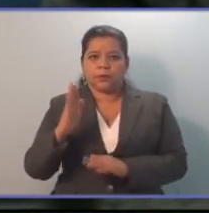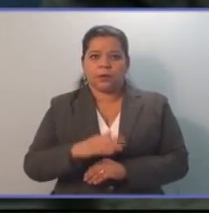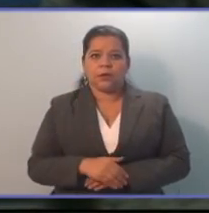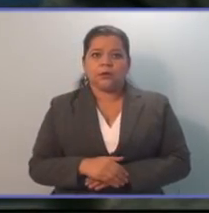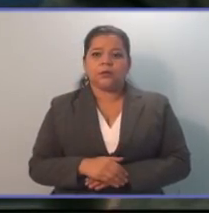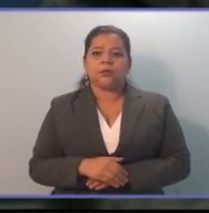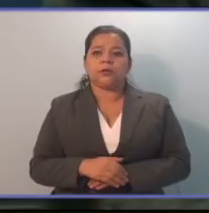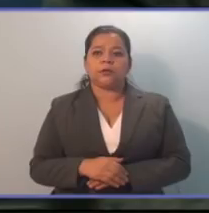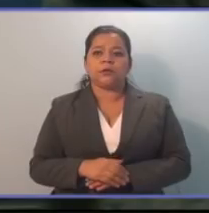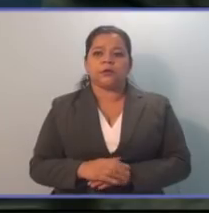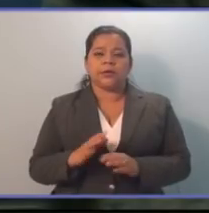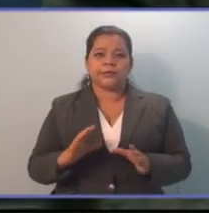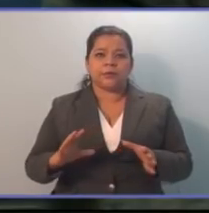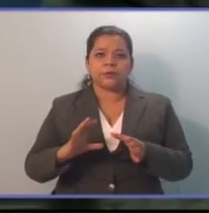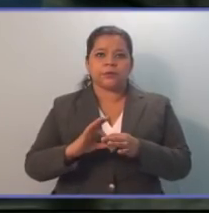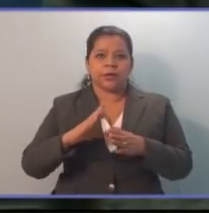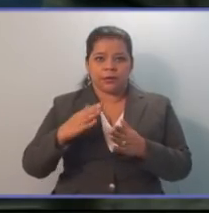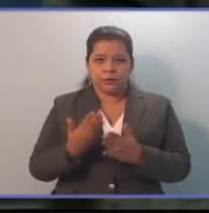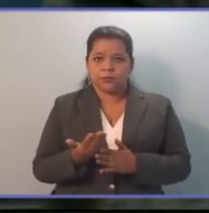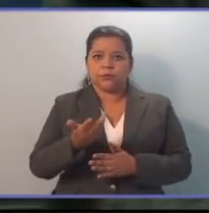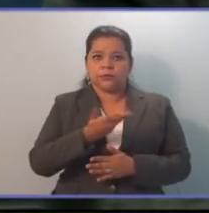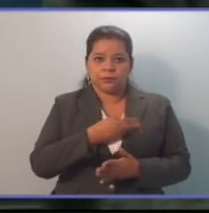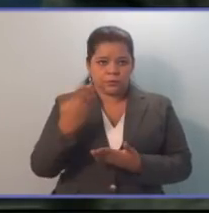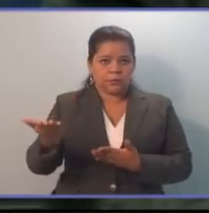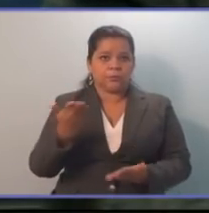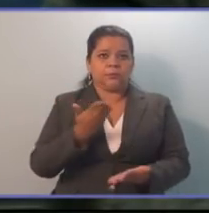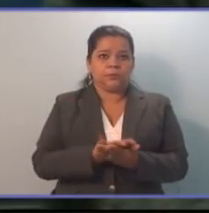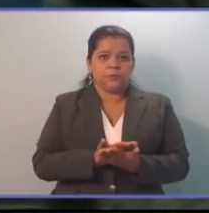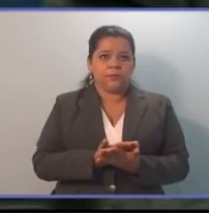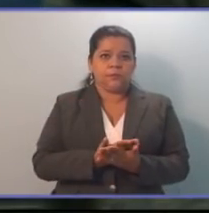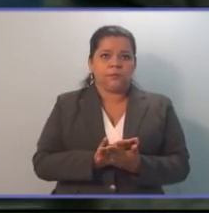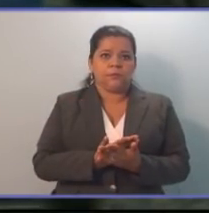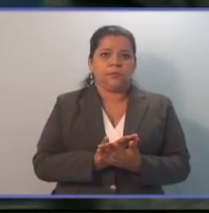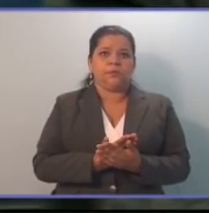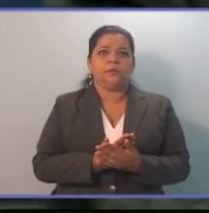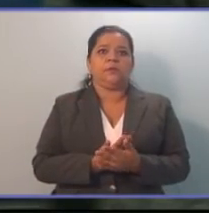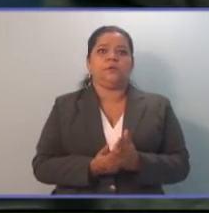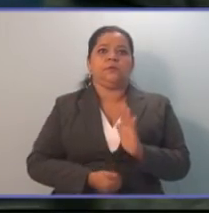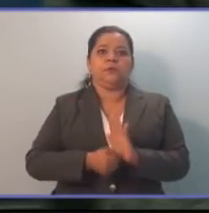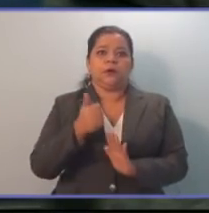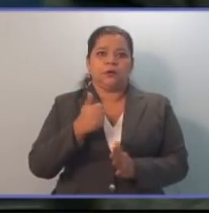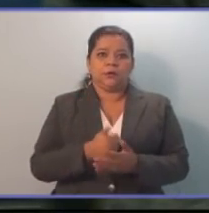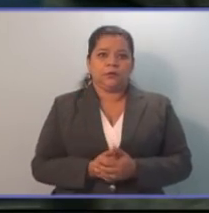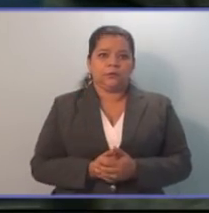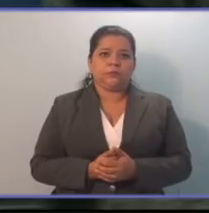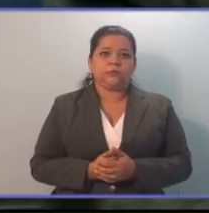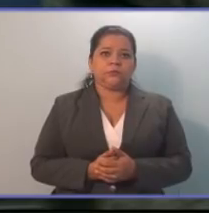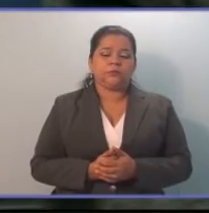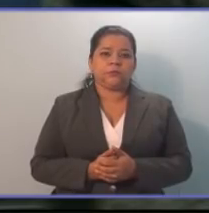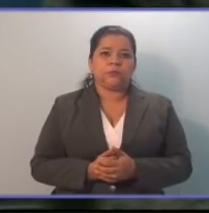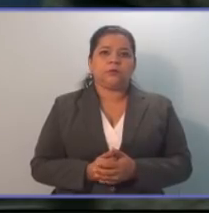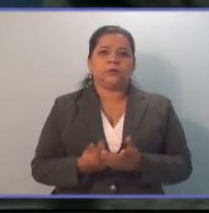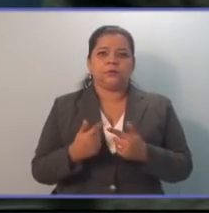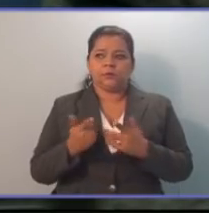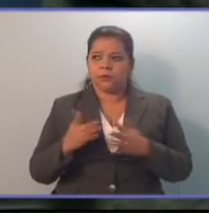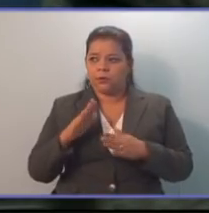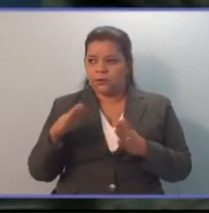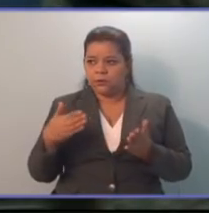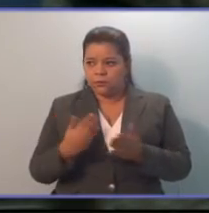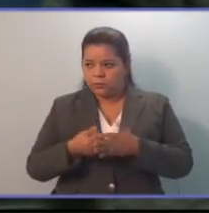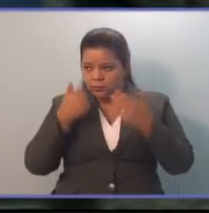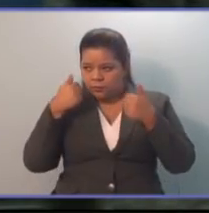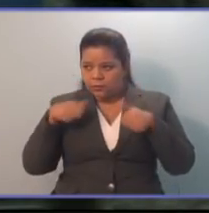Licenciada, la verdad que agradecerle por la propuesta de trabajo que nos ha presentado. Como soy el último en preguntarle, tuve más tiempo